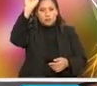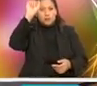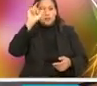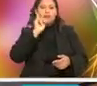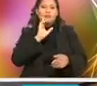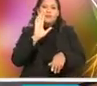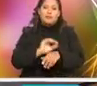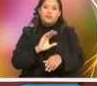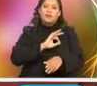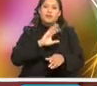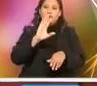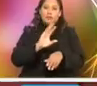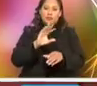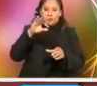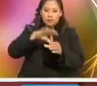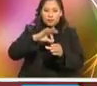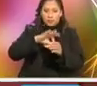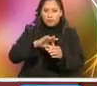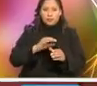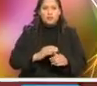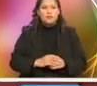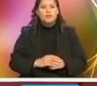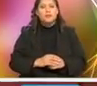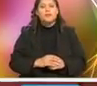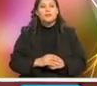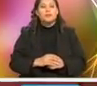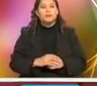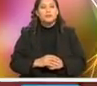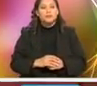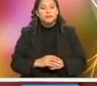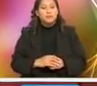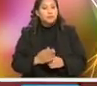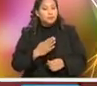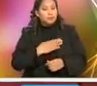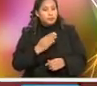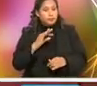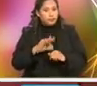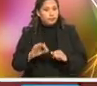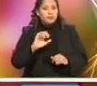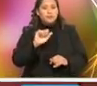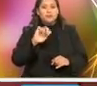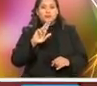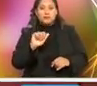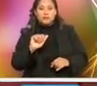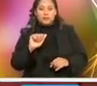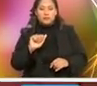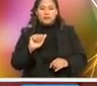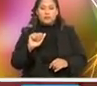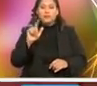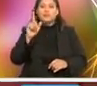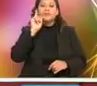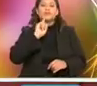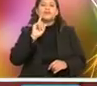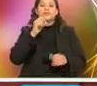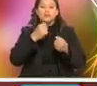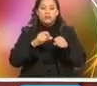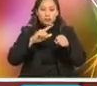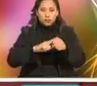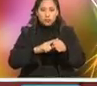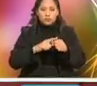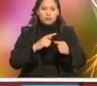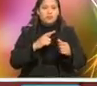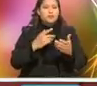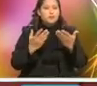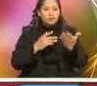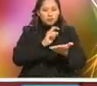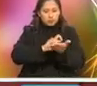mujeres pudieran votar en las elecciones, ¿no? Claro, es correcto. Y bueno, finalmente Sara Sefcovic Wason-Gars, ella es socióloga, historiadora,